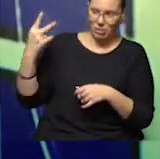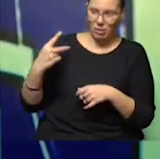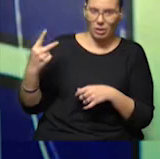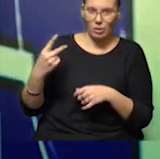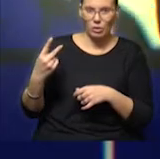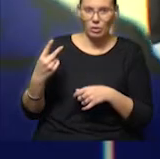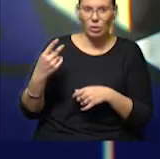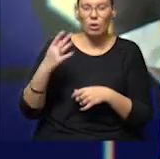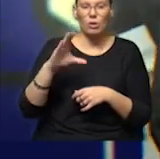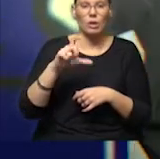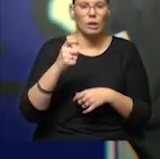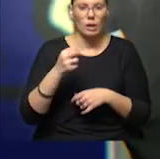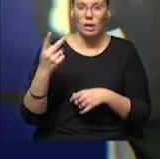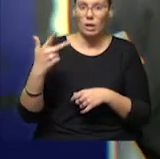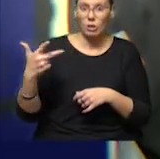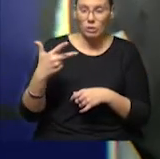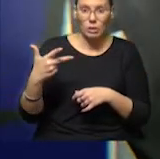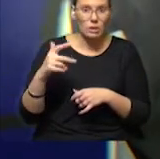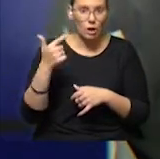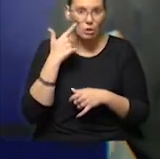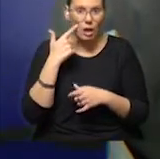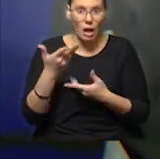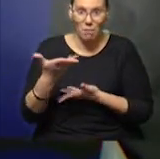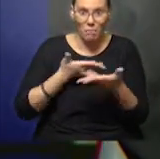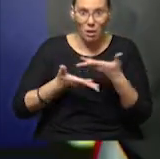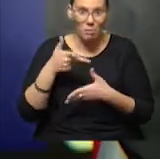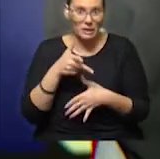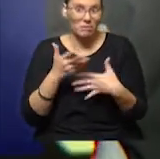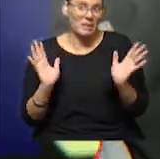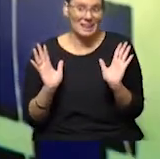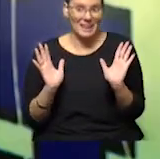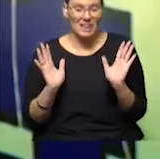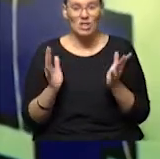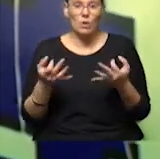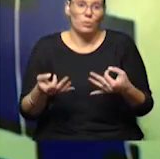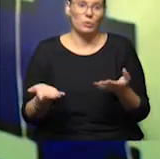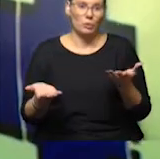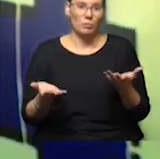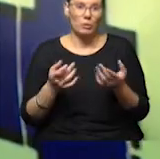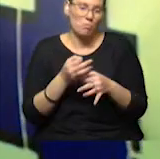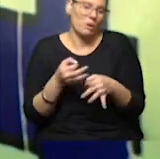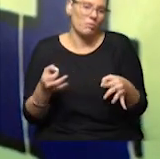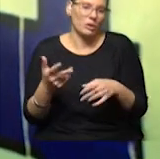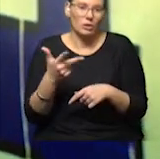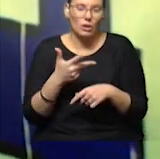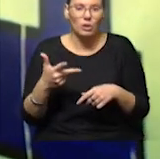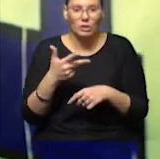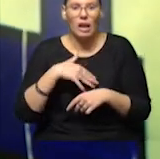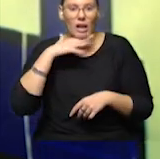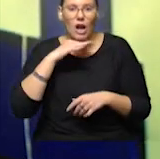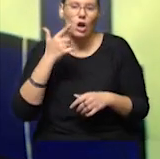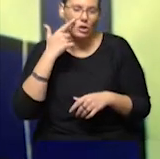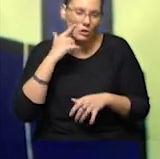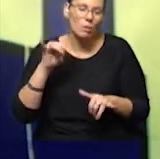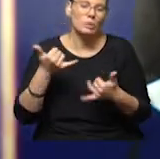con Andrés y con Clara. Y dijimos, ay, vamos a compartir esta fecha. Justo. Entonces, quedó perfecto. Las tres canelones nos conocíamos,